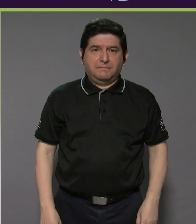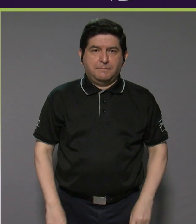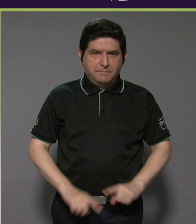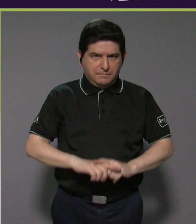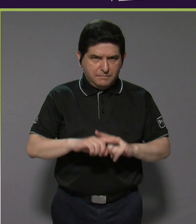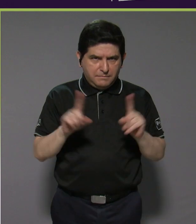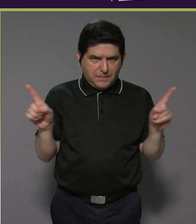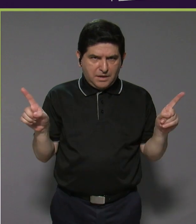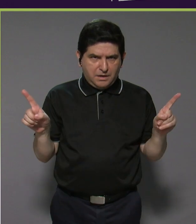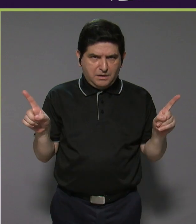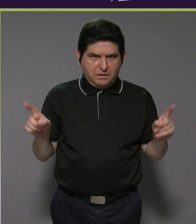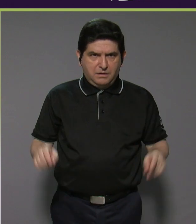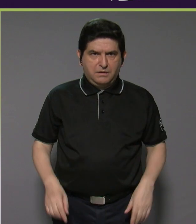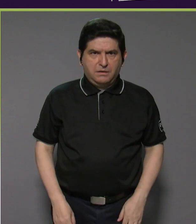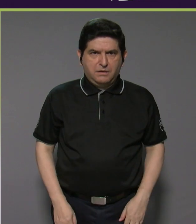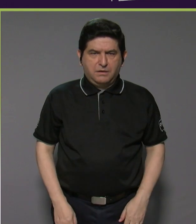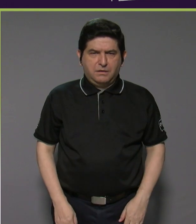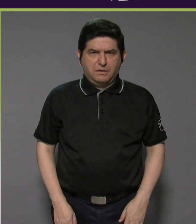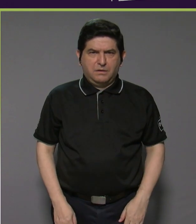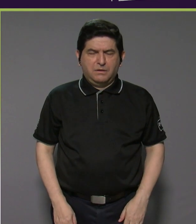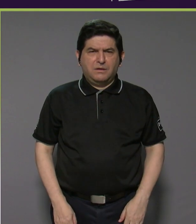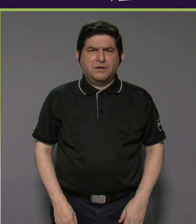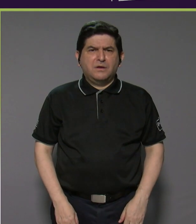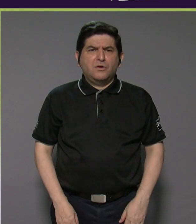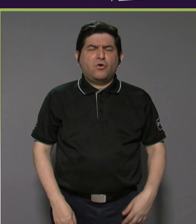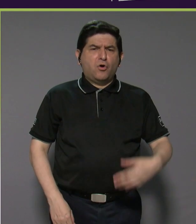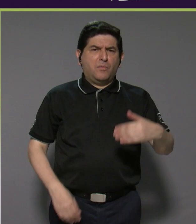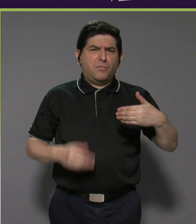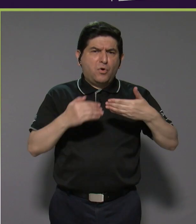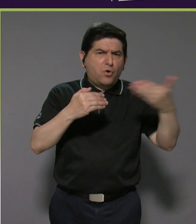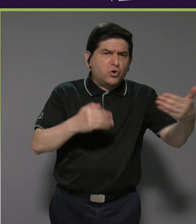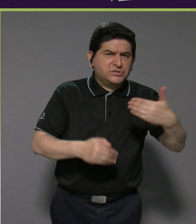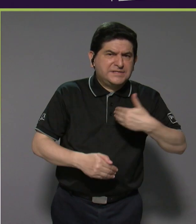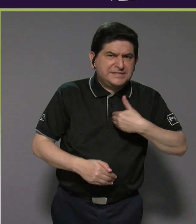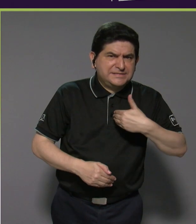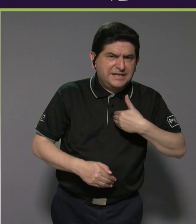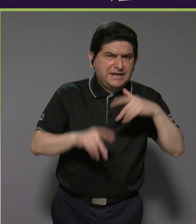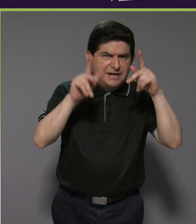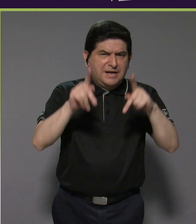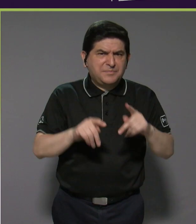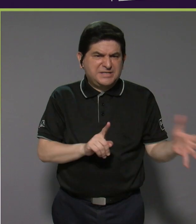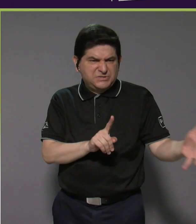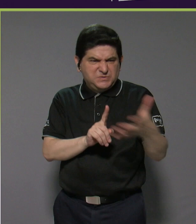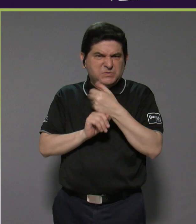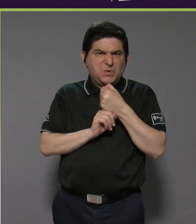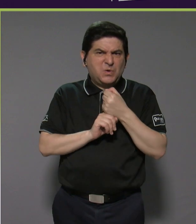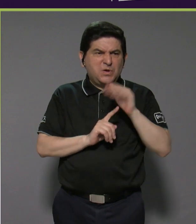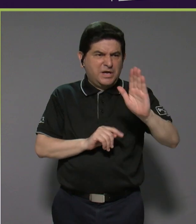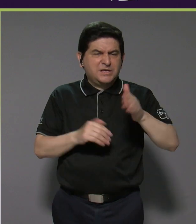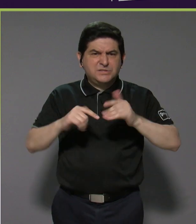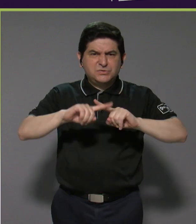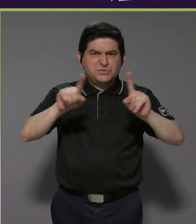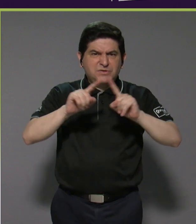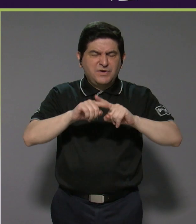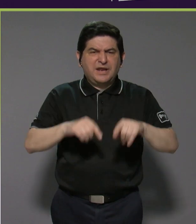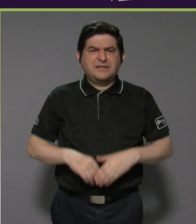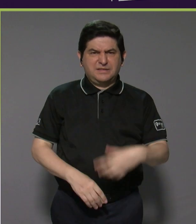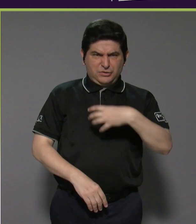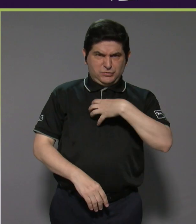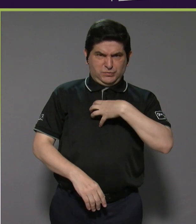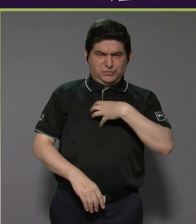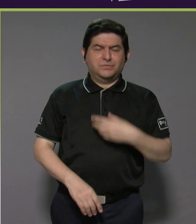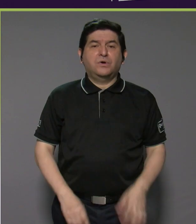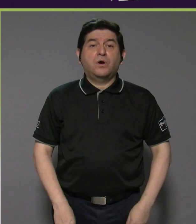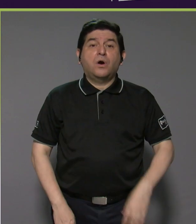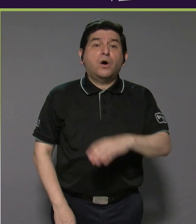Pero sí, la retención de la pensión o de las propiedades, de las decisiones de la persona sobre sus bienes, ¿verdad? También. Exactamente,